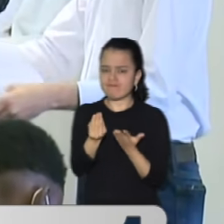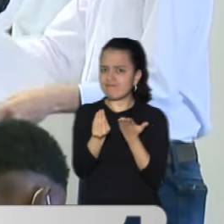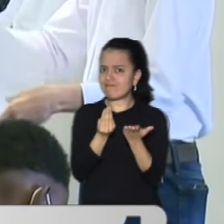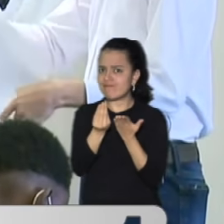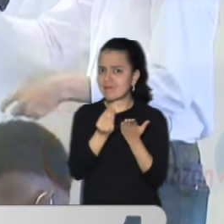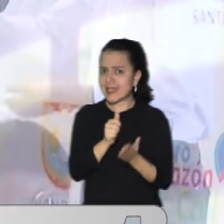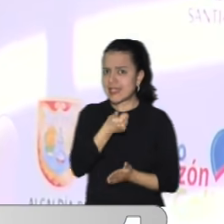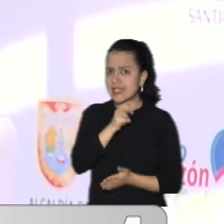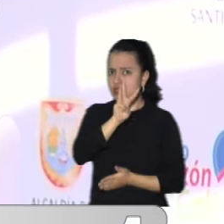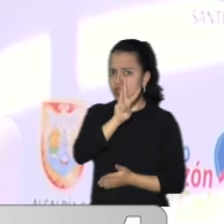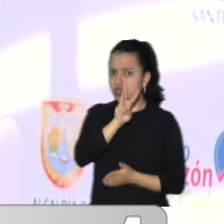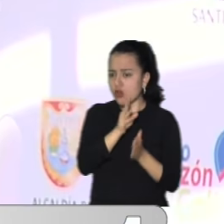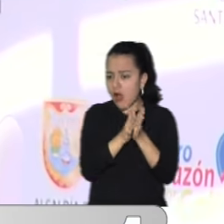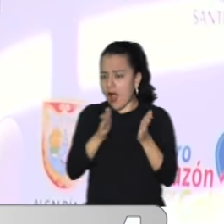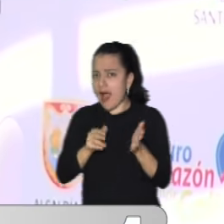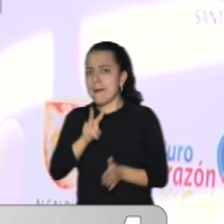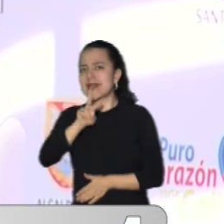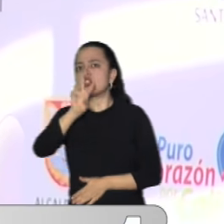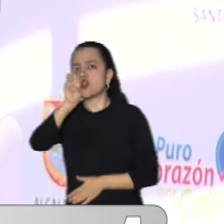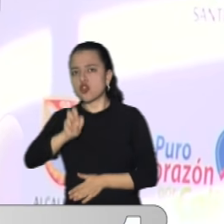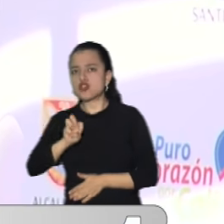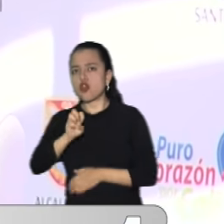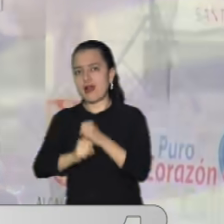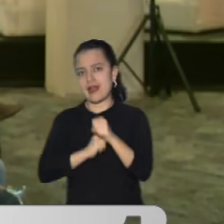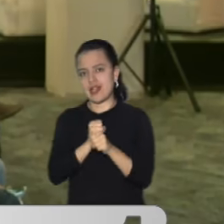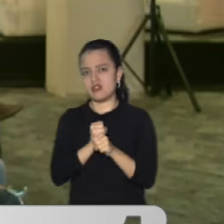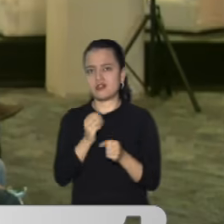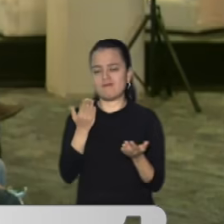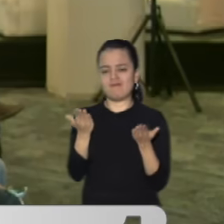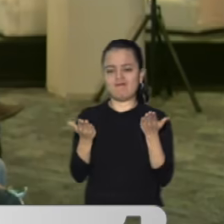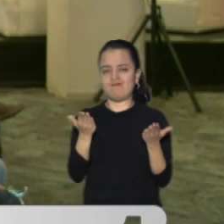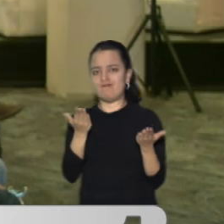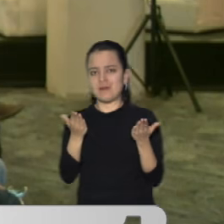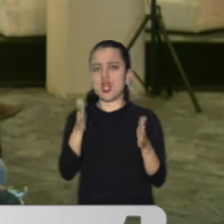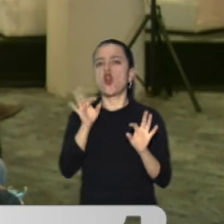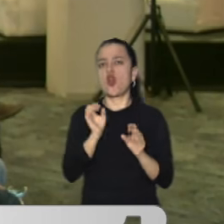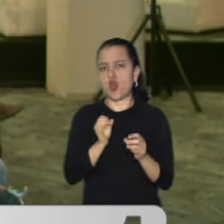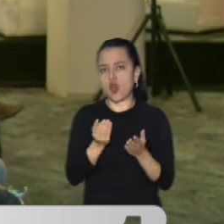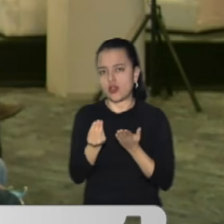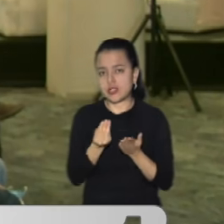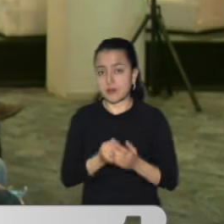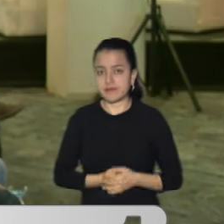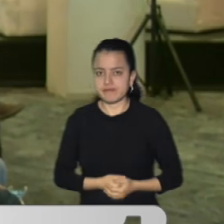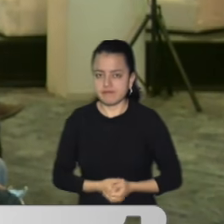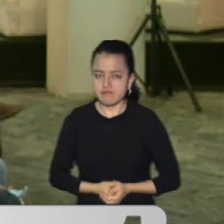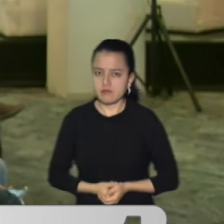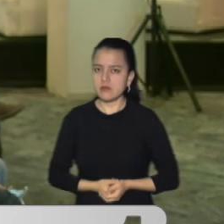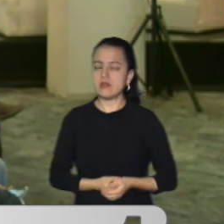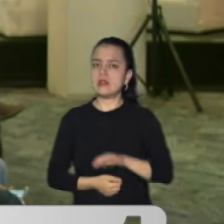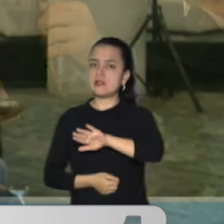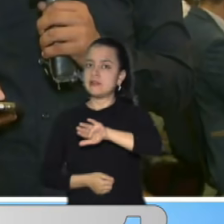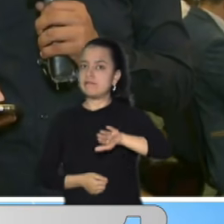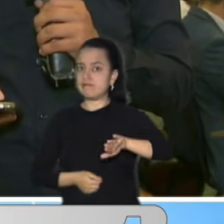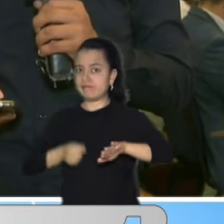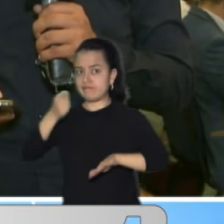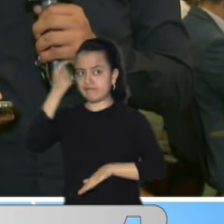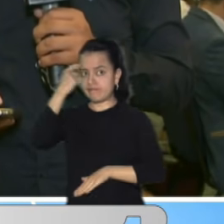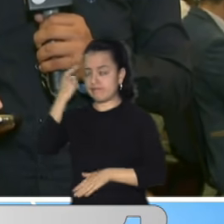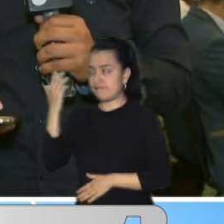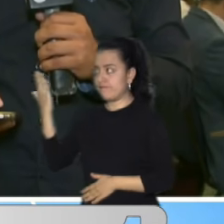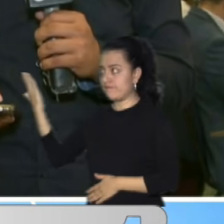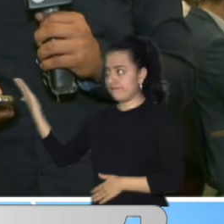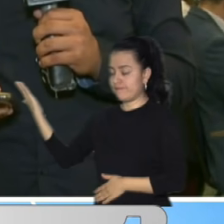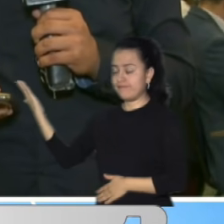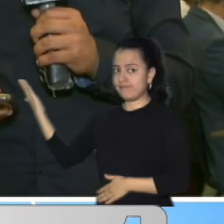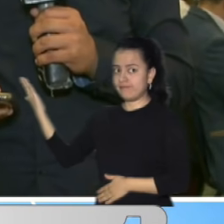28 años adicionales a la nómina. Y finalizamos porque la estatua de Sebastián de Belalcázar, el emblemático